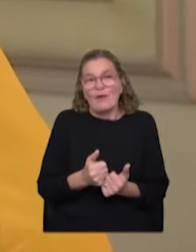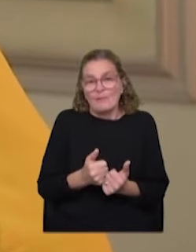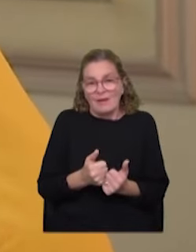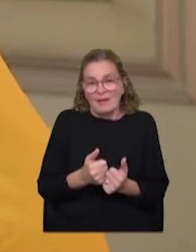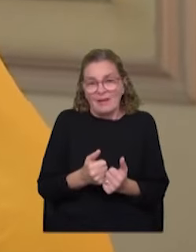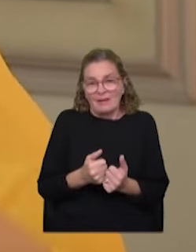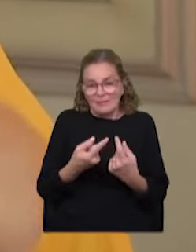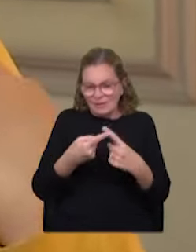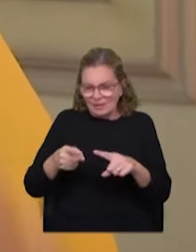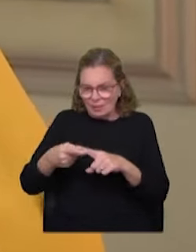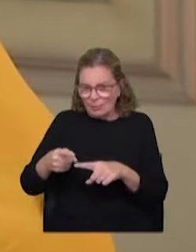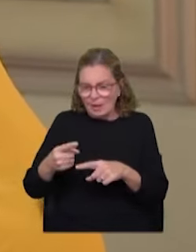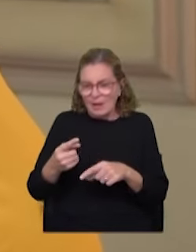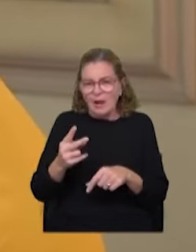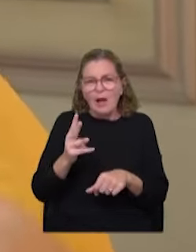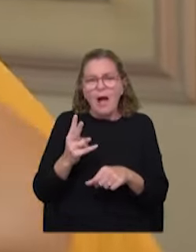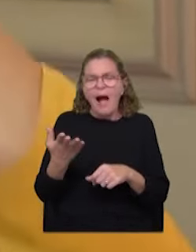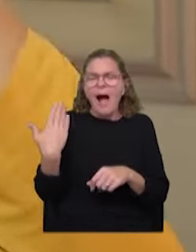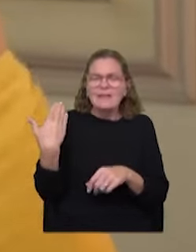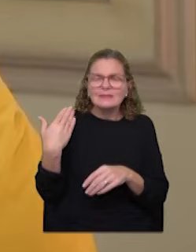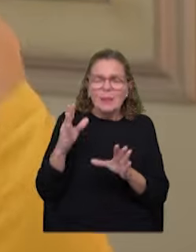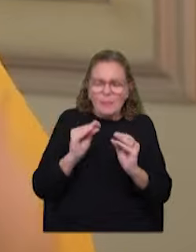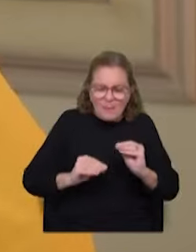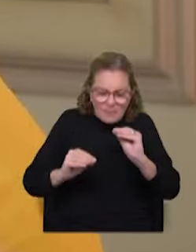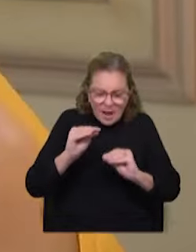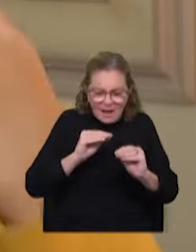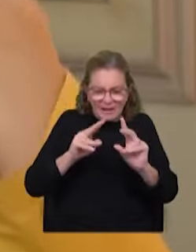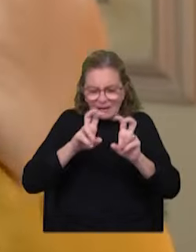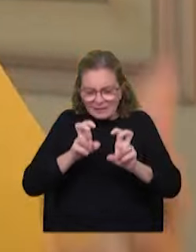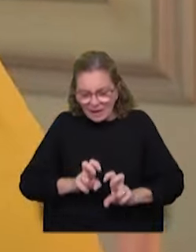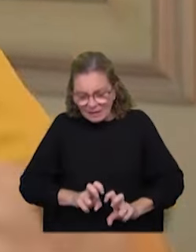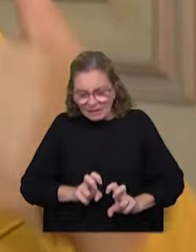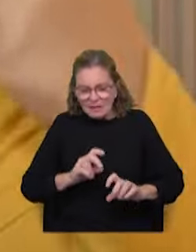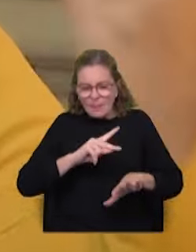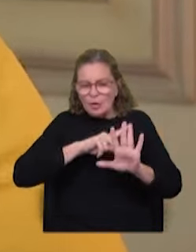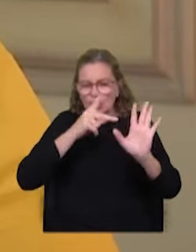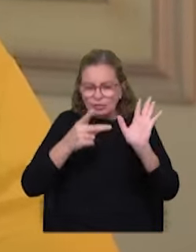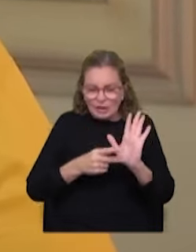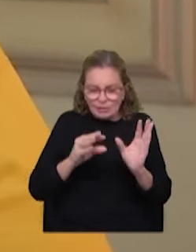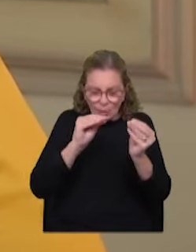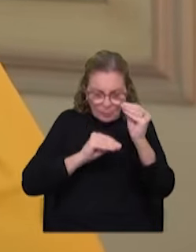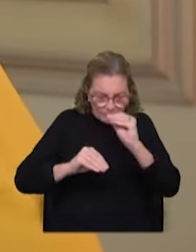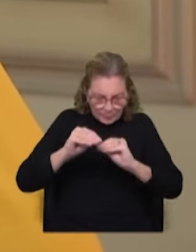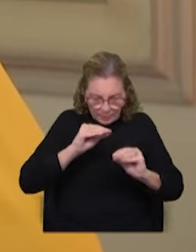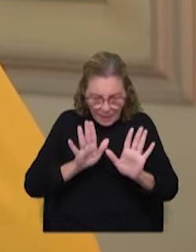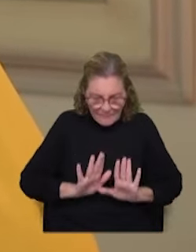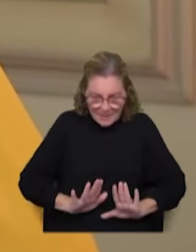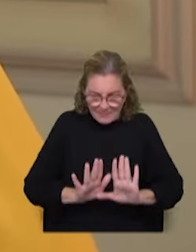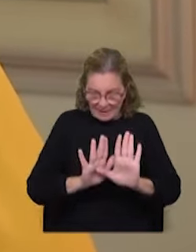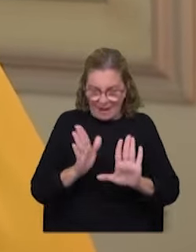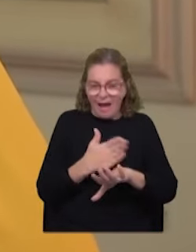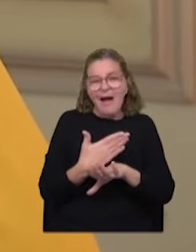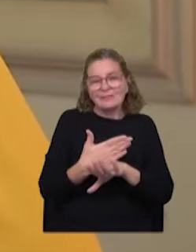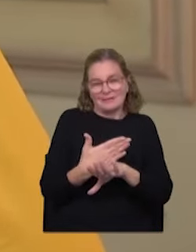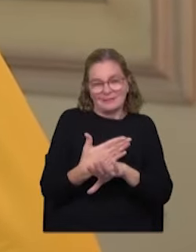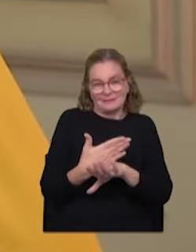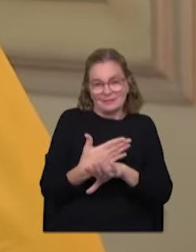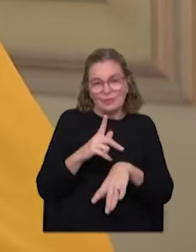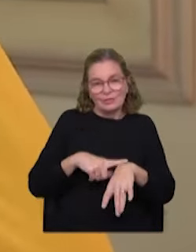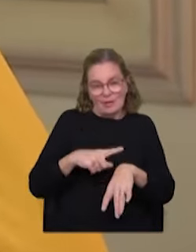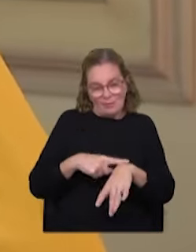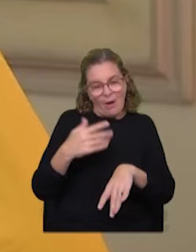actividades se prevén con mucho tiempo se analizan se proyectan se planifican entonces